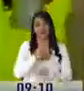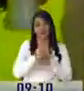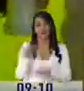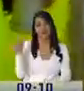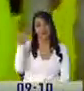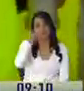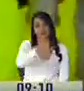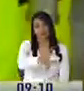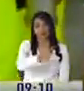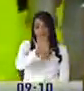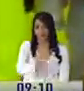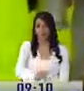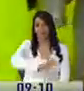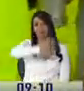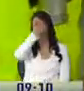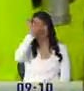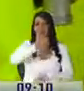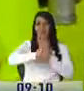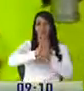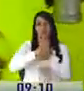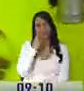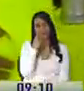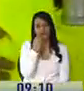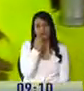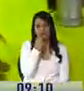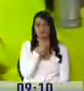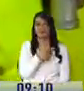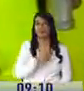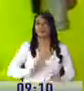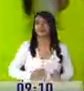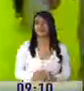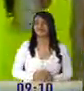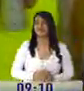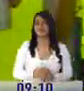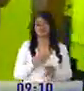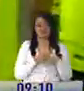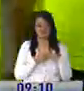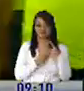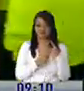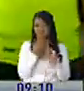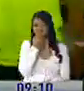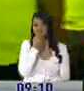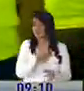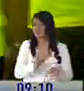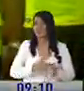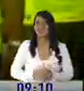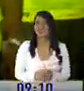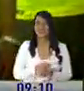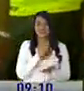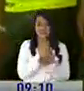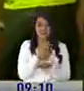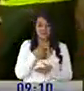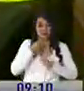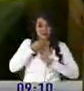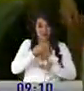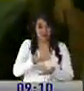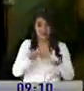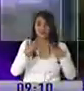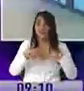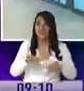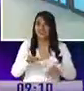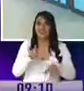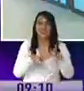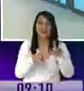vamos directo probamos el ceviche el corich y el cebollado Así es Violeta yo te cuento acá que tienes ya algunos